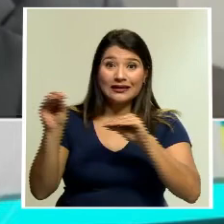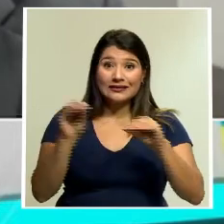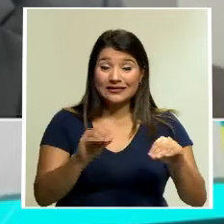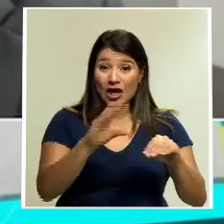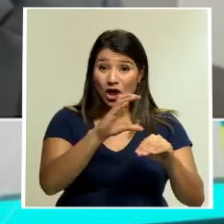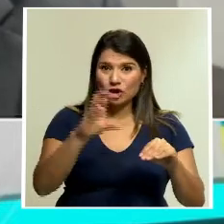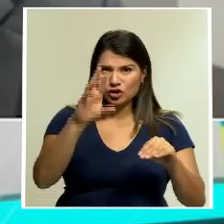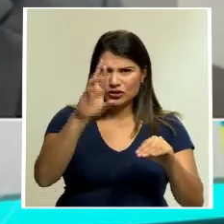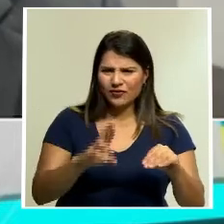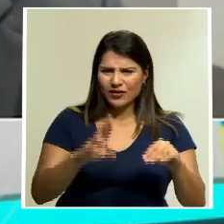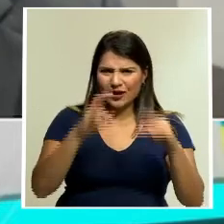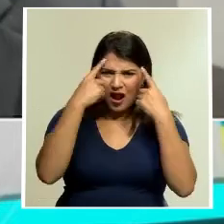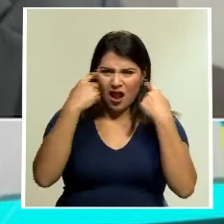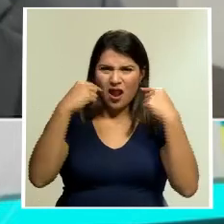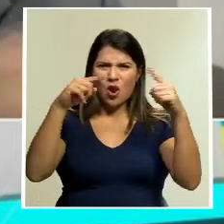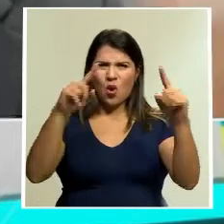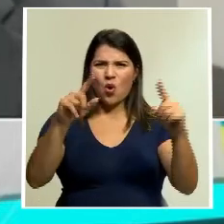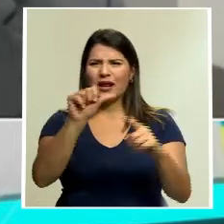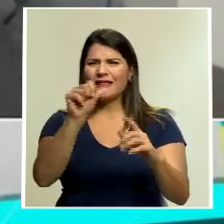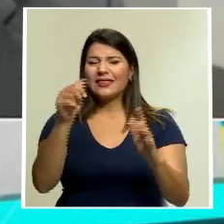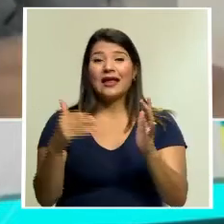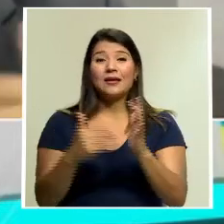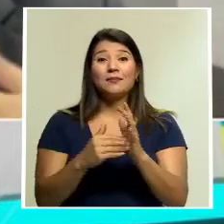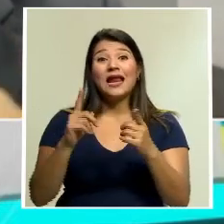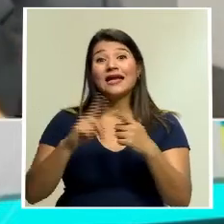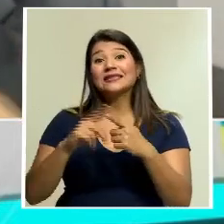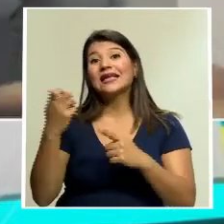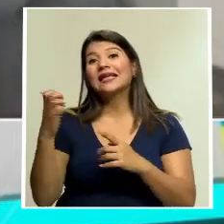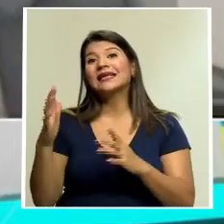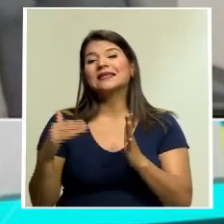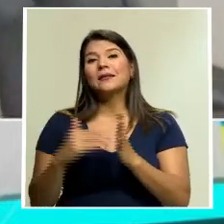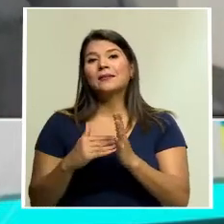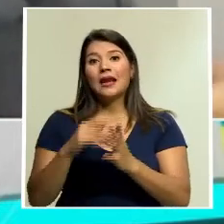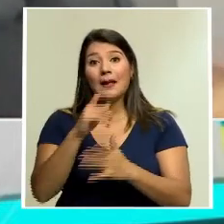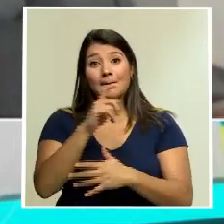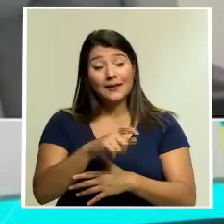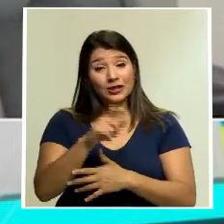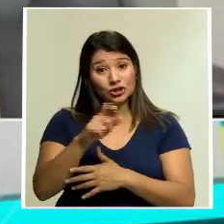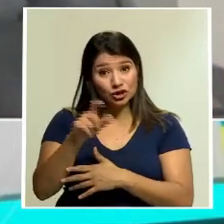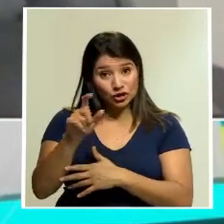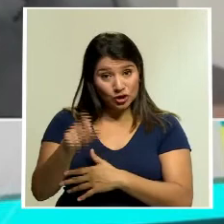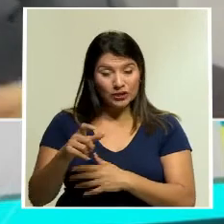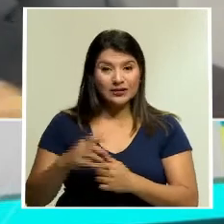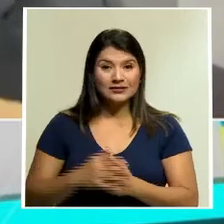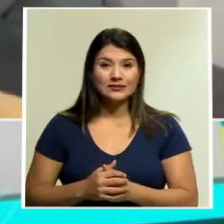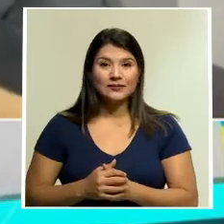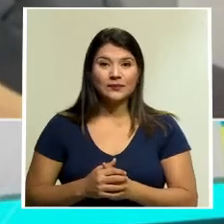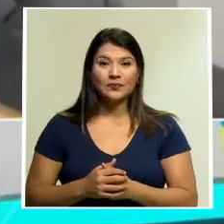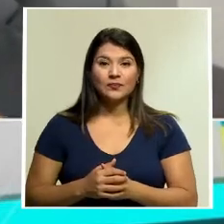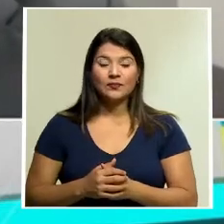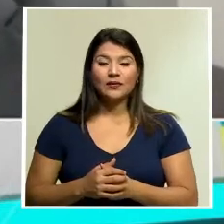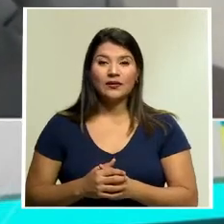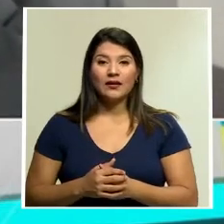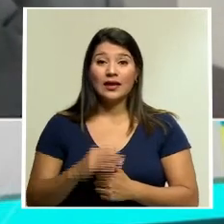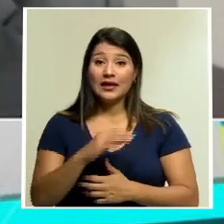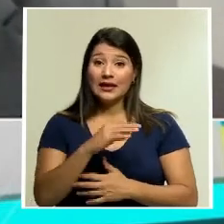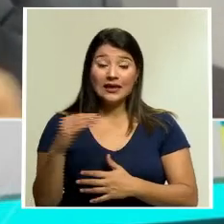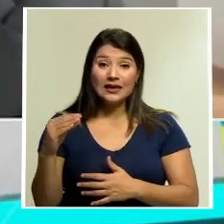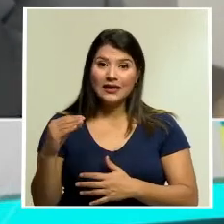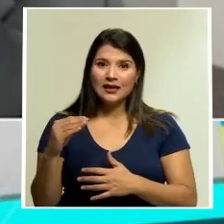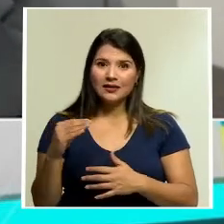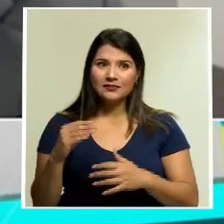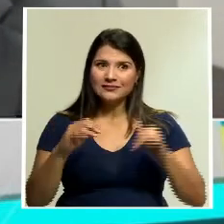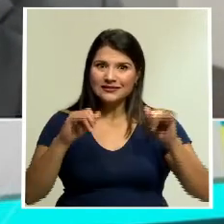lograba una atracción de 10,000 a 15,000 personas de la región, de los países de la región, y